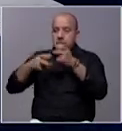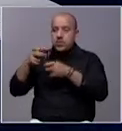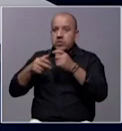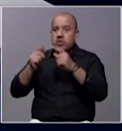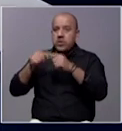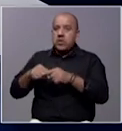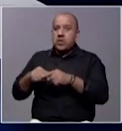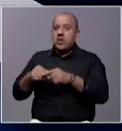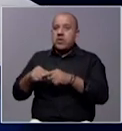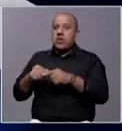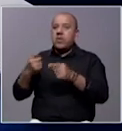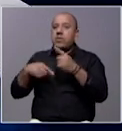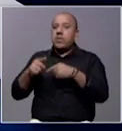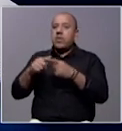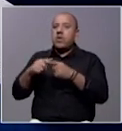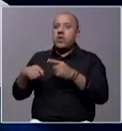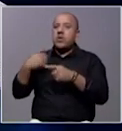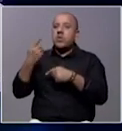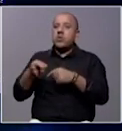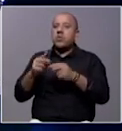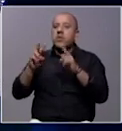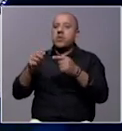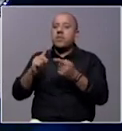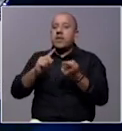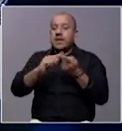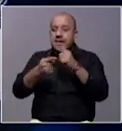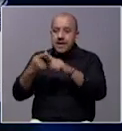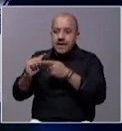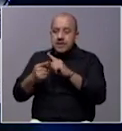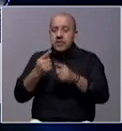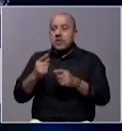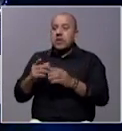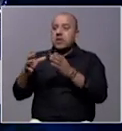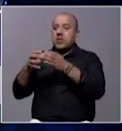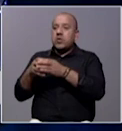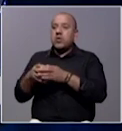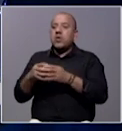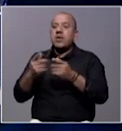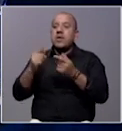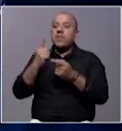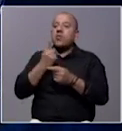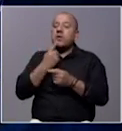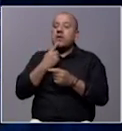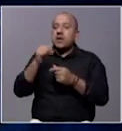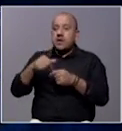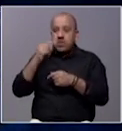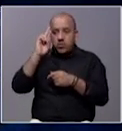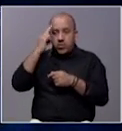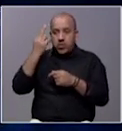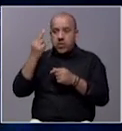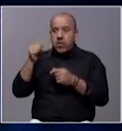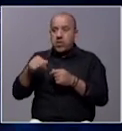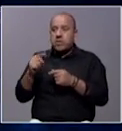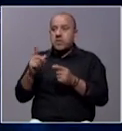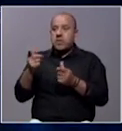impulsar estas cosas pero el otro plano es el de la relación entre gobierno y oposición el sistema político la política en el uruguay o la acción de gobierno no se